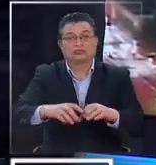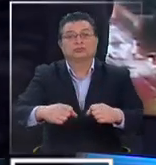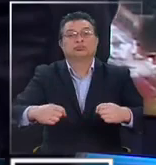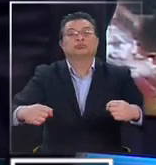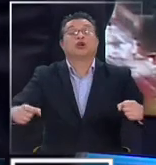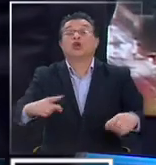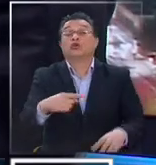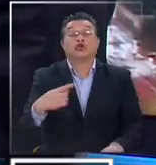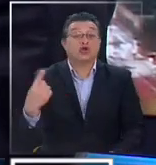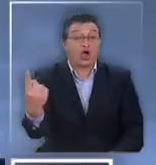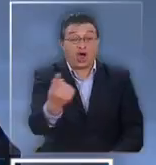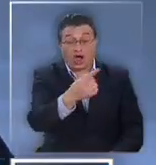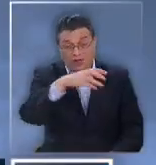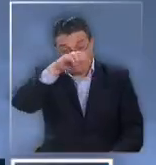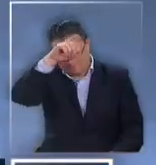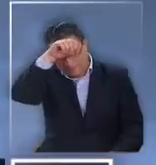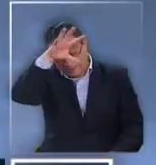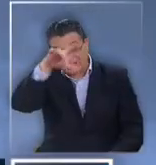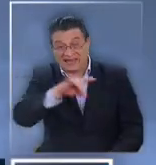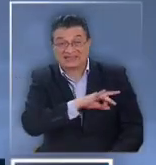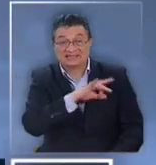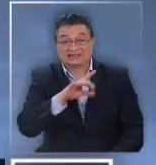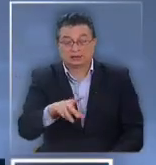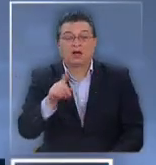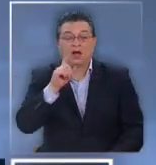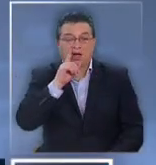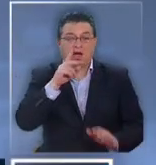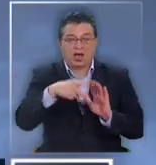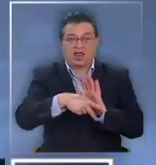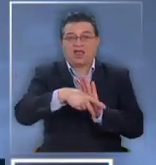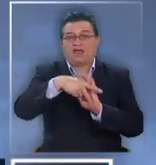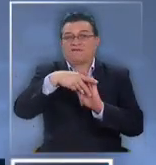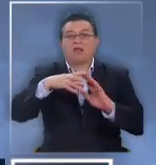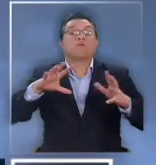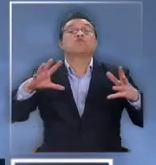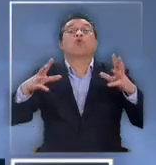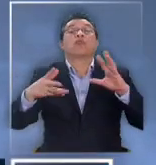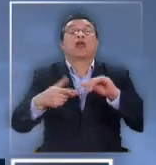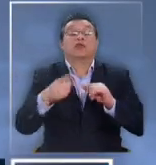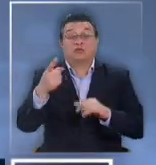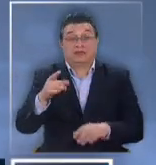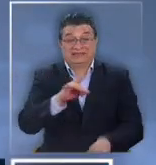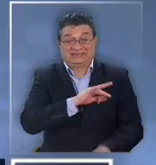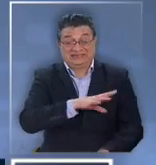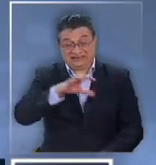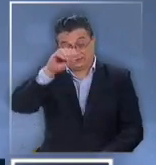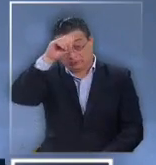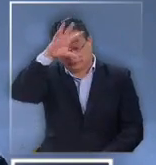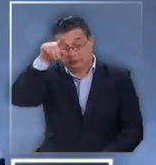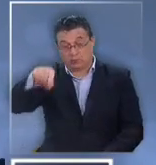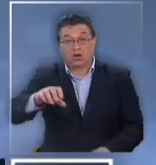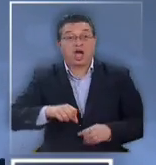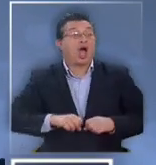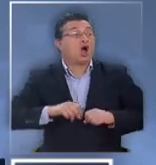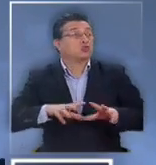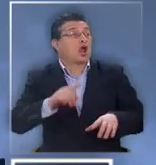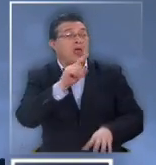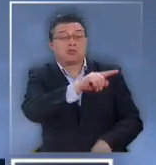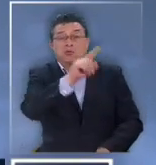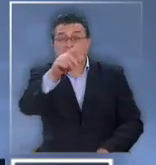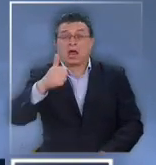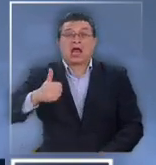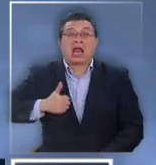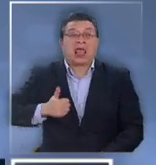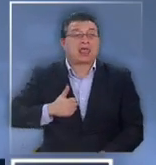todas es toda la minería chilena hoy día tiene los estándares mundiales una mina chilena podría estar en australia podría estar en